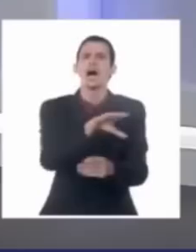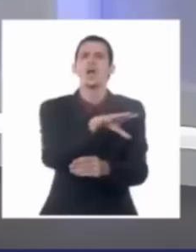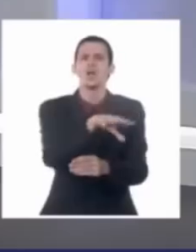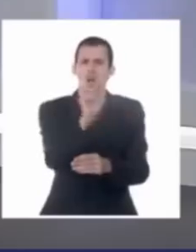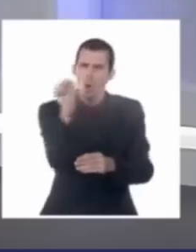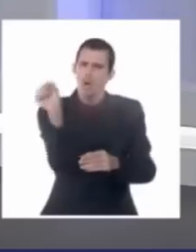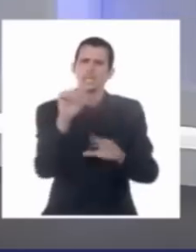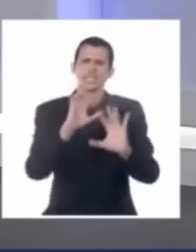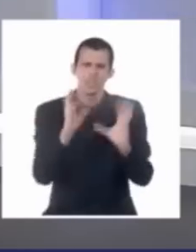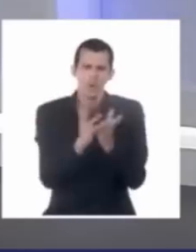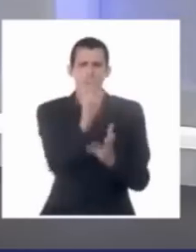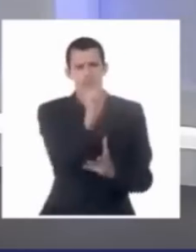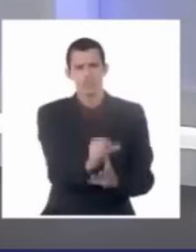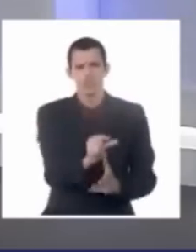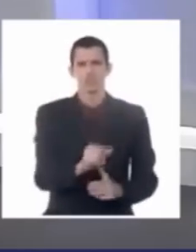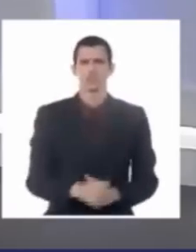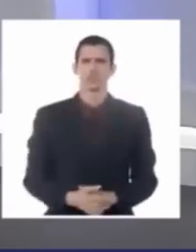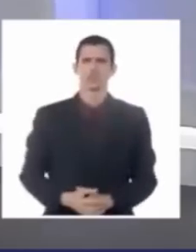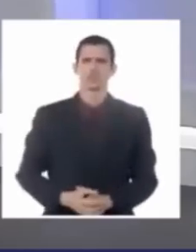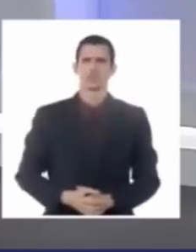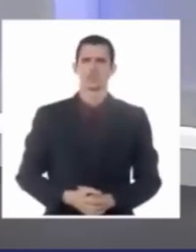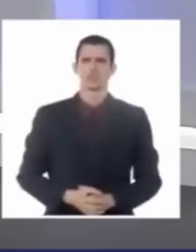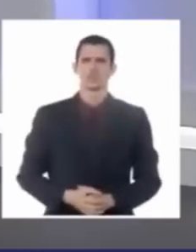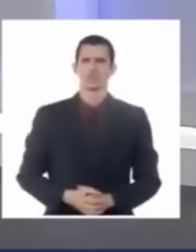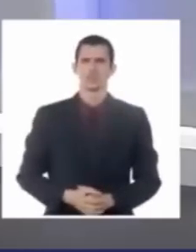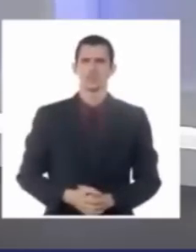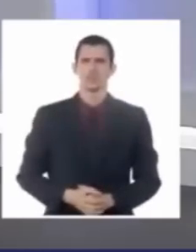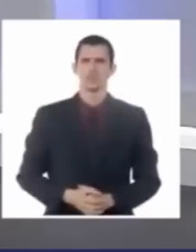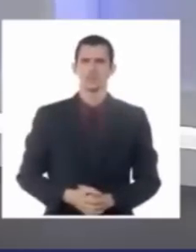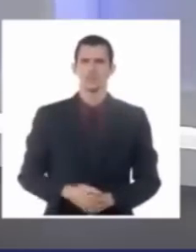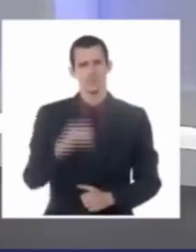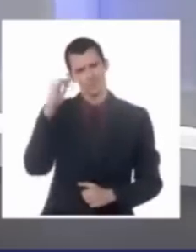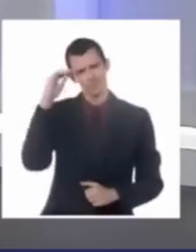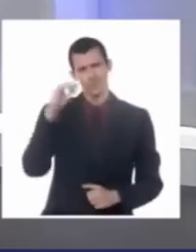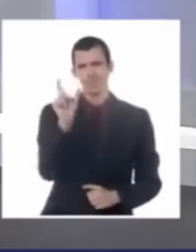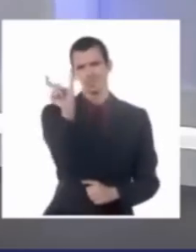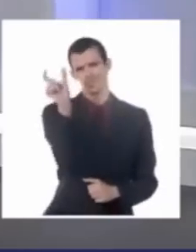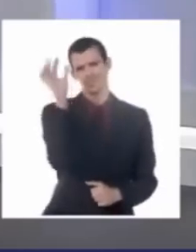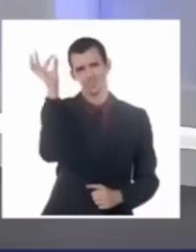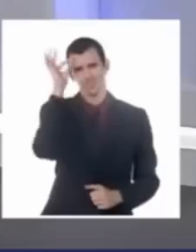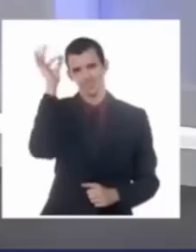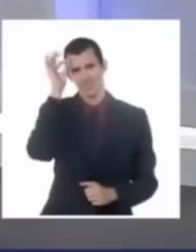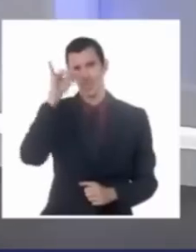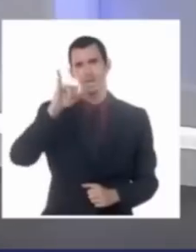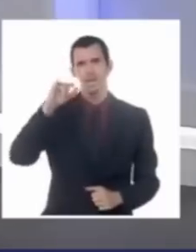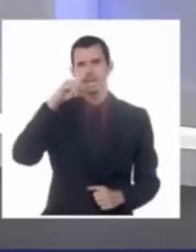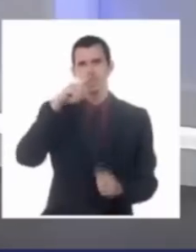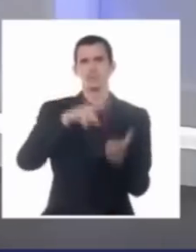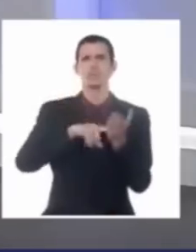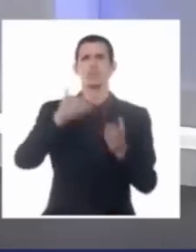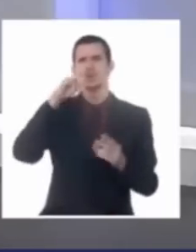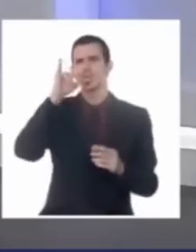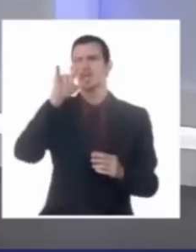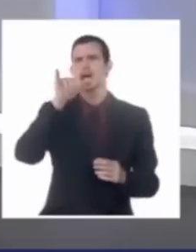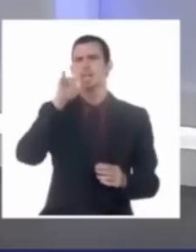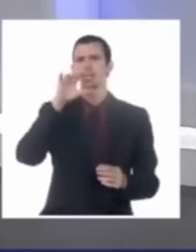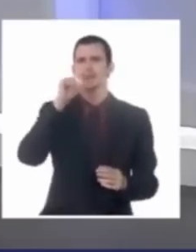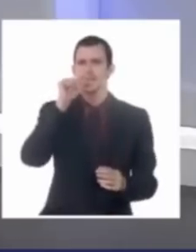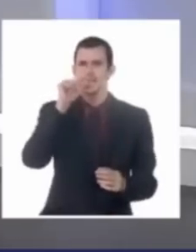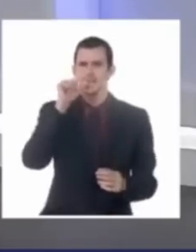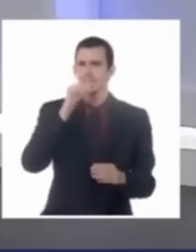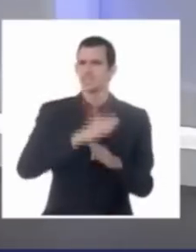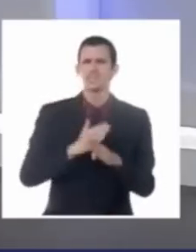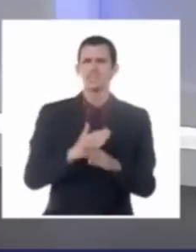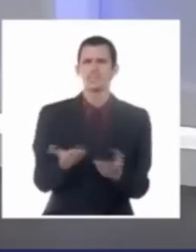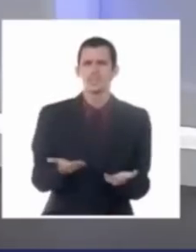y precisamente con esa palabra impunidad quisiera preguntar por qué ustedes afirman que no hay impunidad y desde la perspectiva de cada uno de los